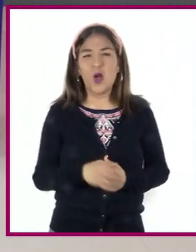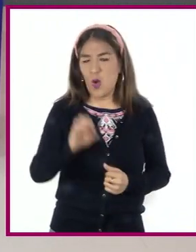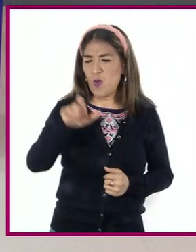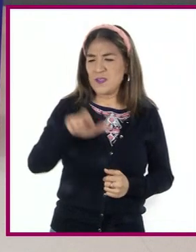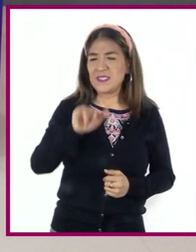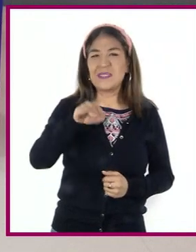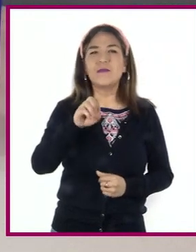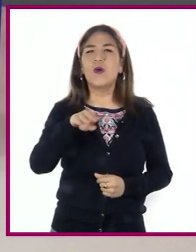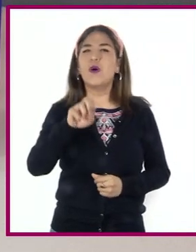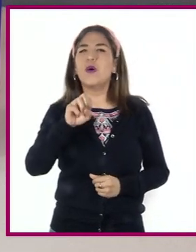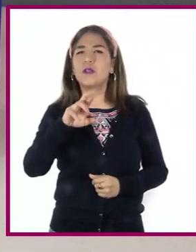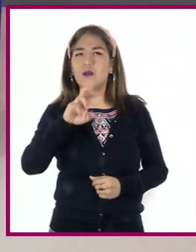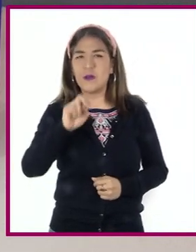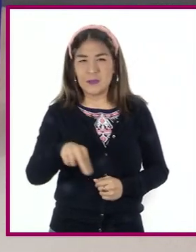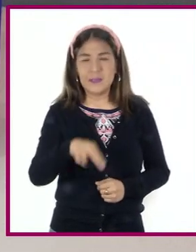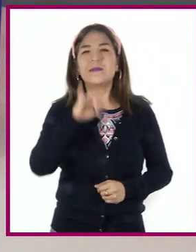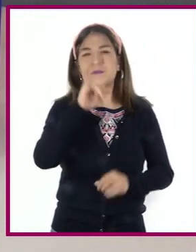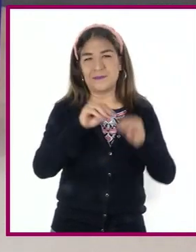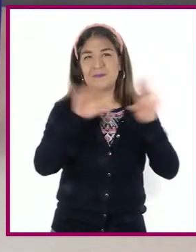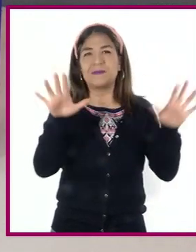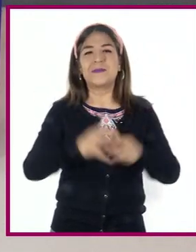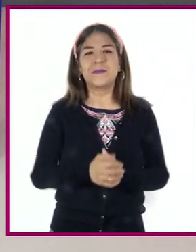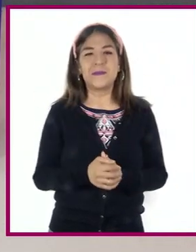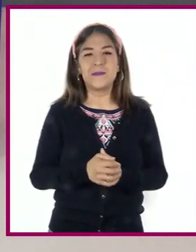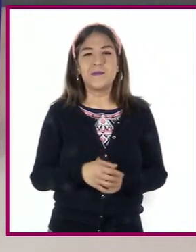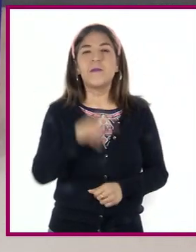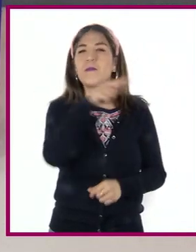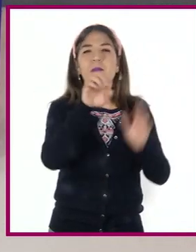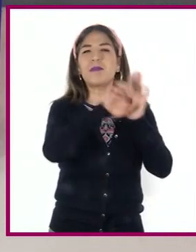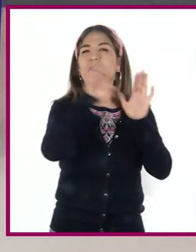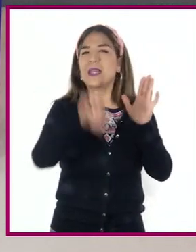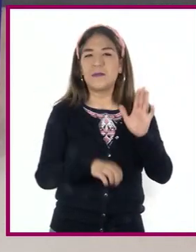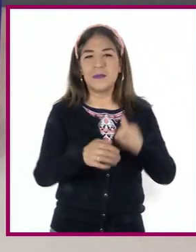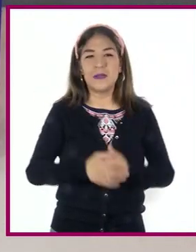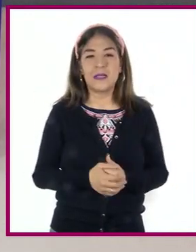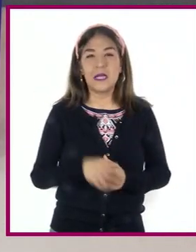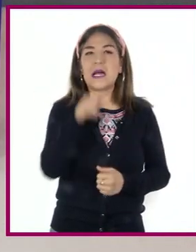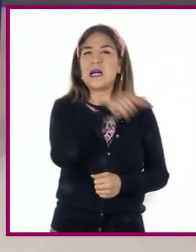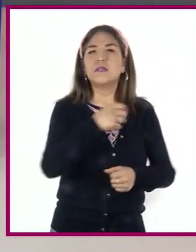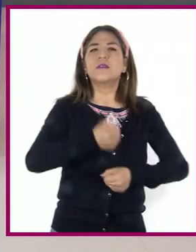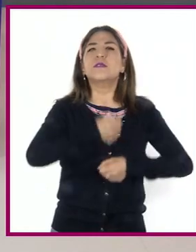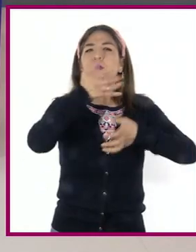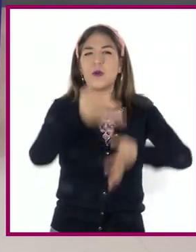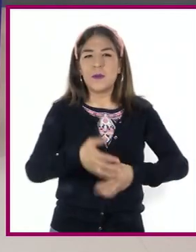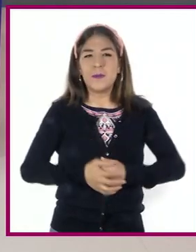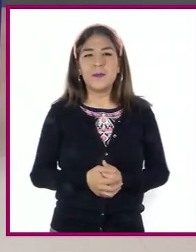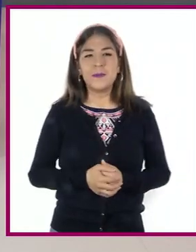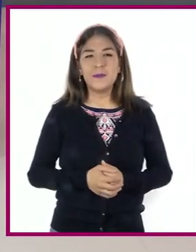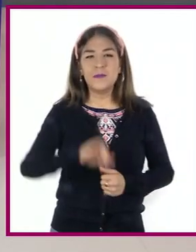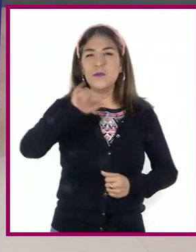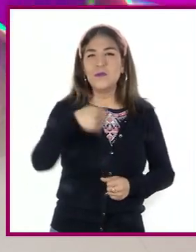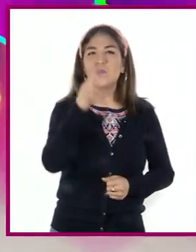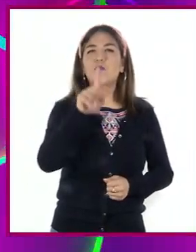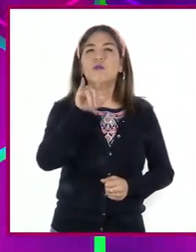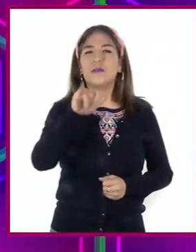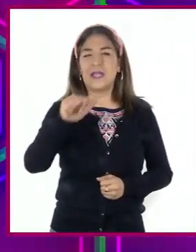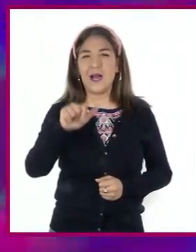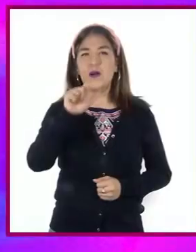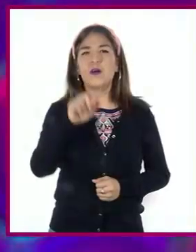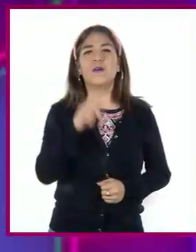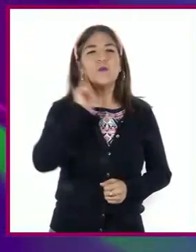los sonidos reales de manera escrita, y con oxímoron, que es cuando dos términos